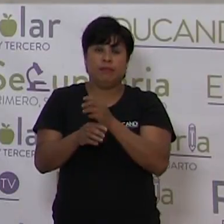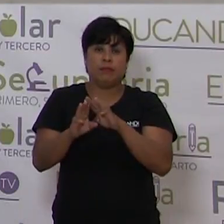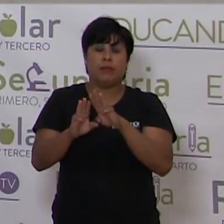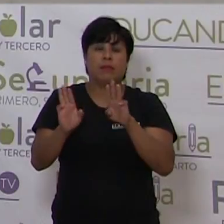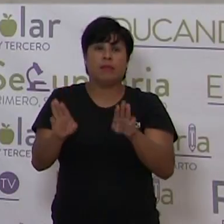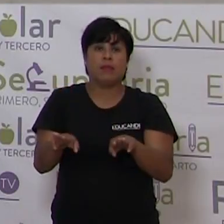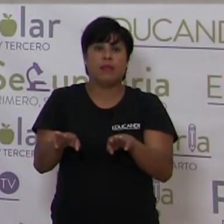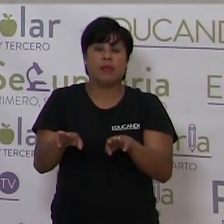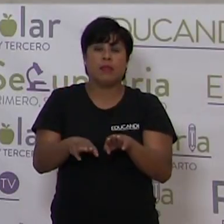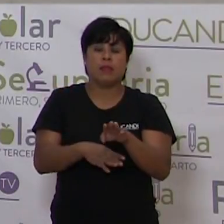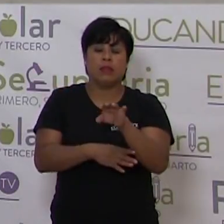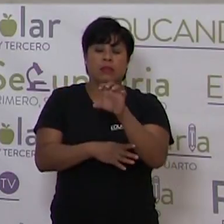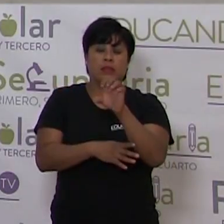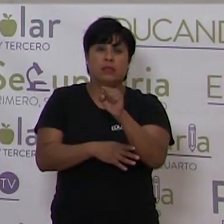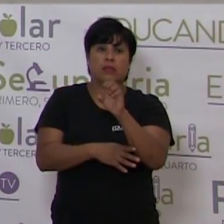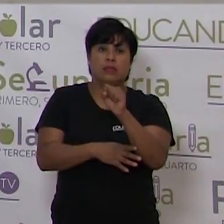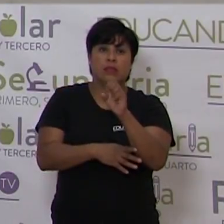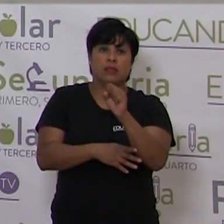es